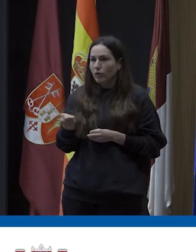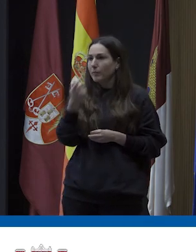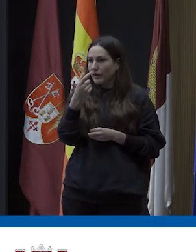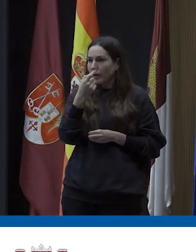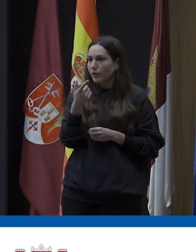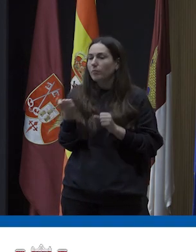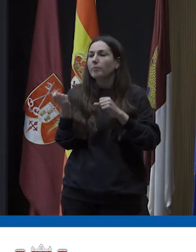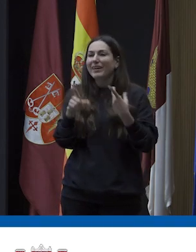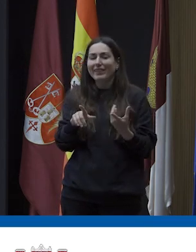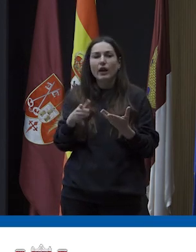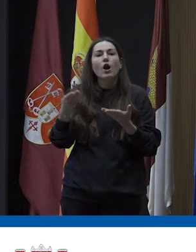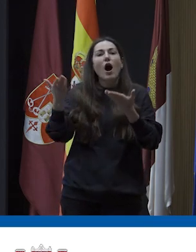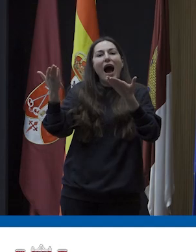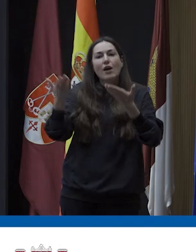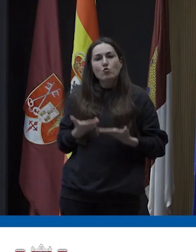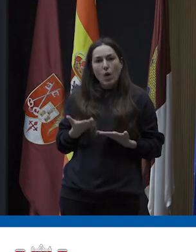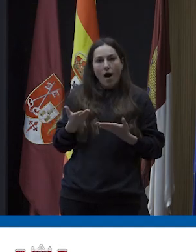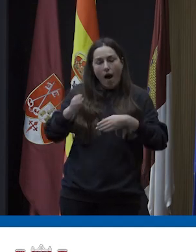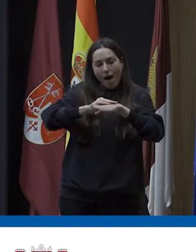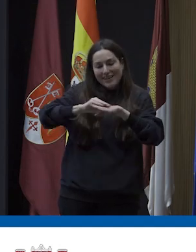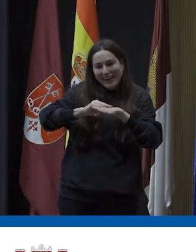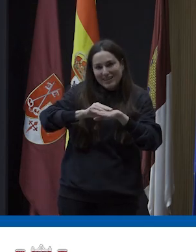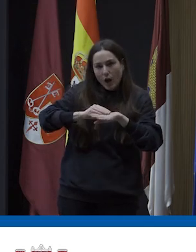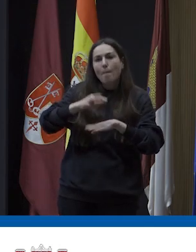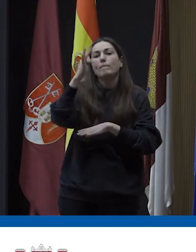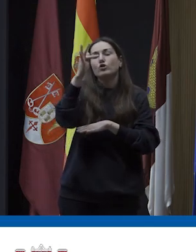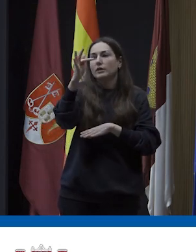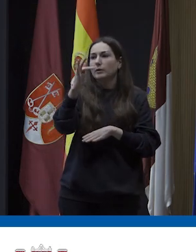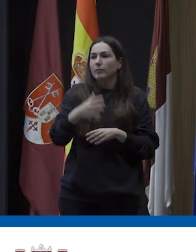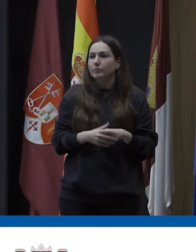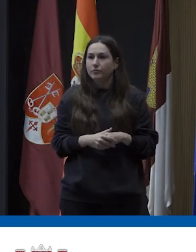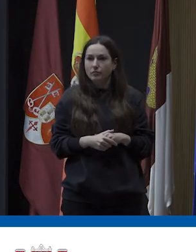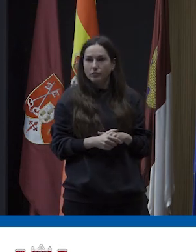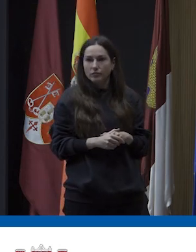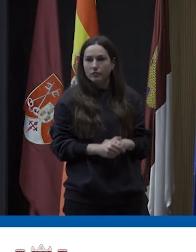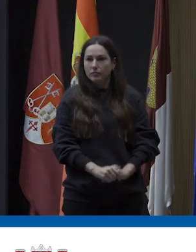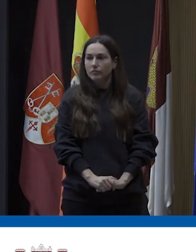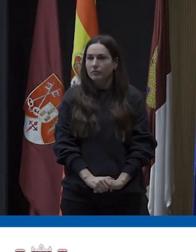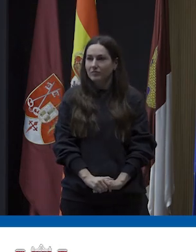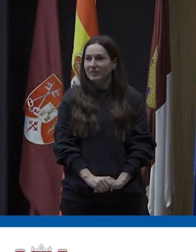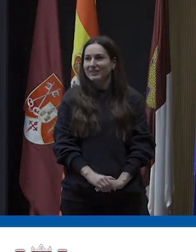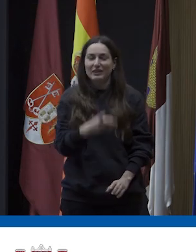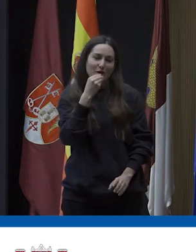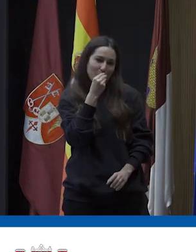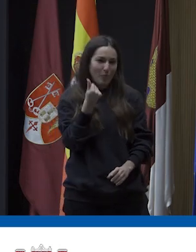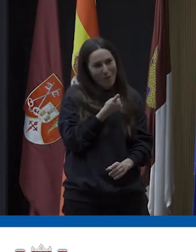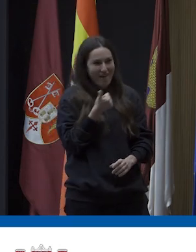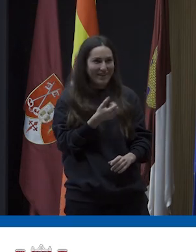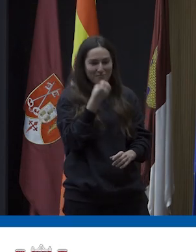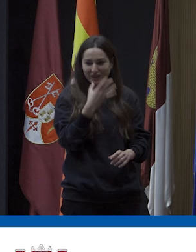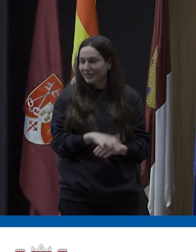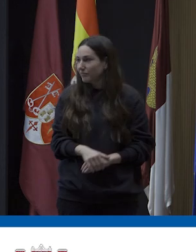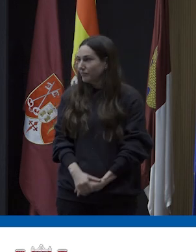sí. Nos ayuda para tener un perfil de grasas bueno. Gracias. Y están mucho más ricas, ¿no? Sí,